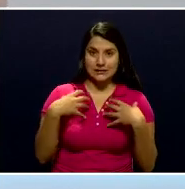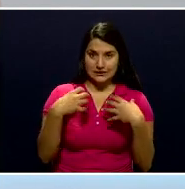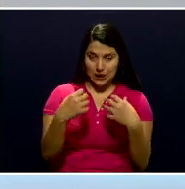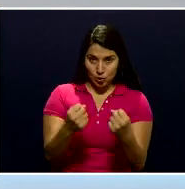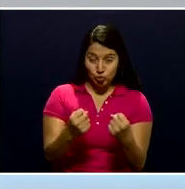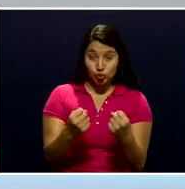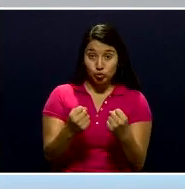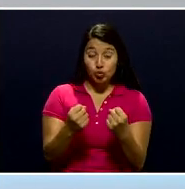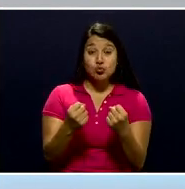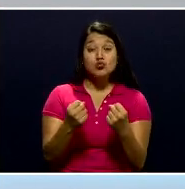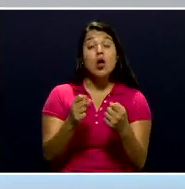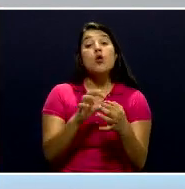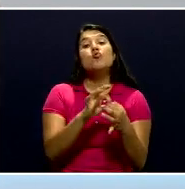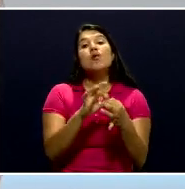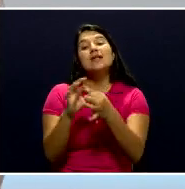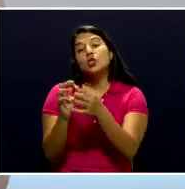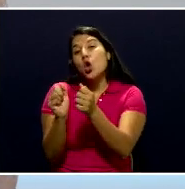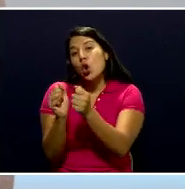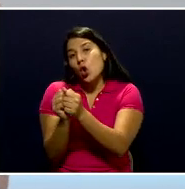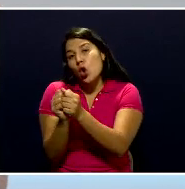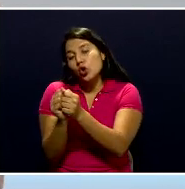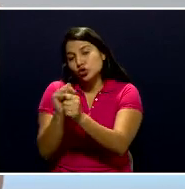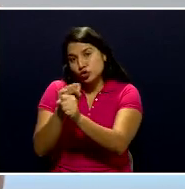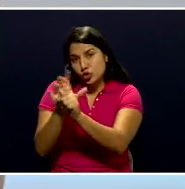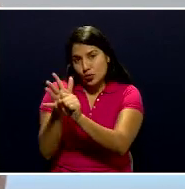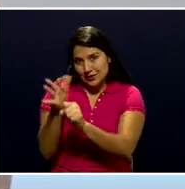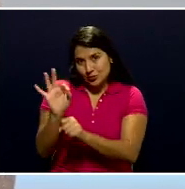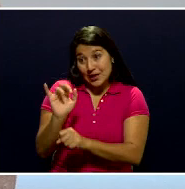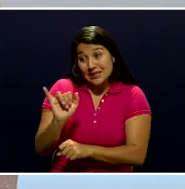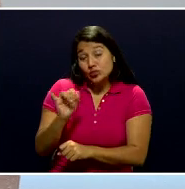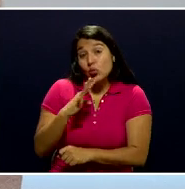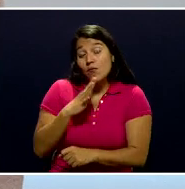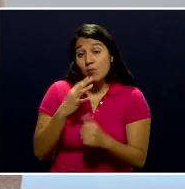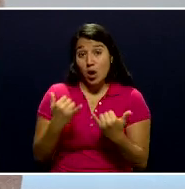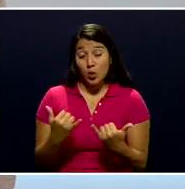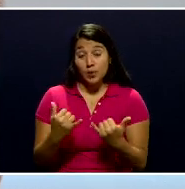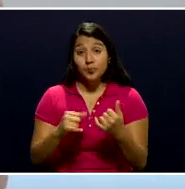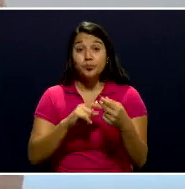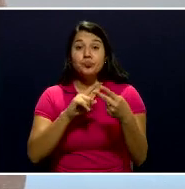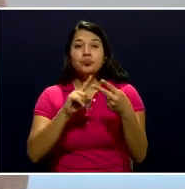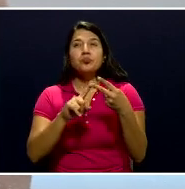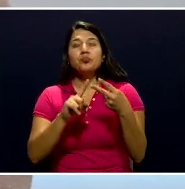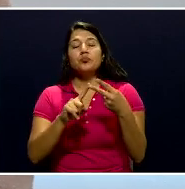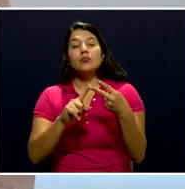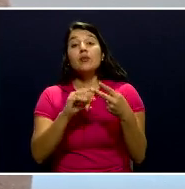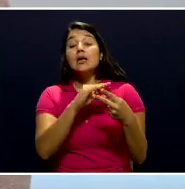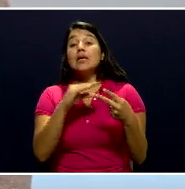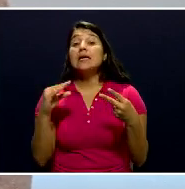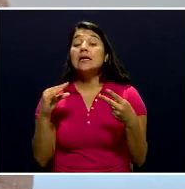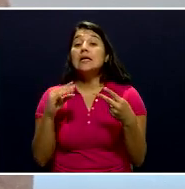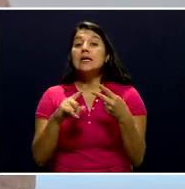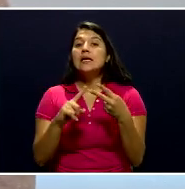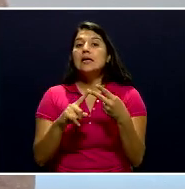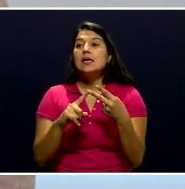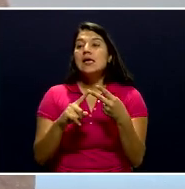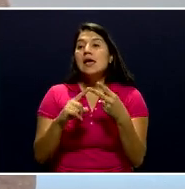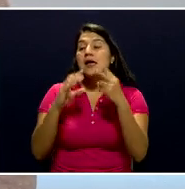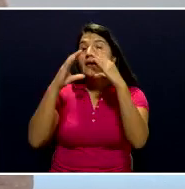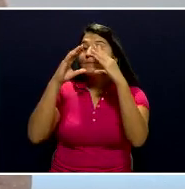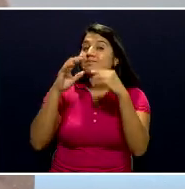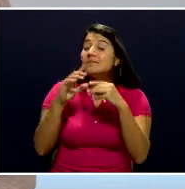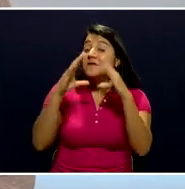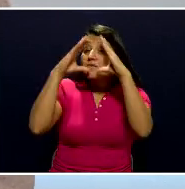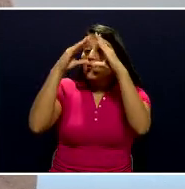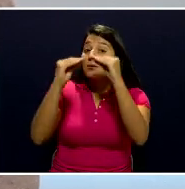respecto específicamente a la enfermedad, que eso es un poco lo que vamos a hablar ahora, y mitos, bueno, mitos no, en este caso es desinformación